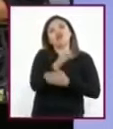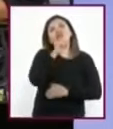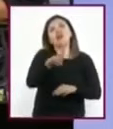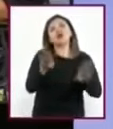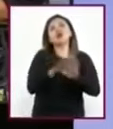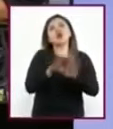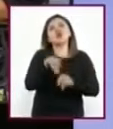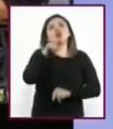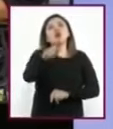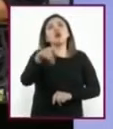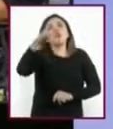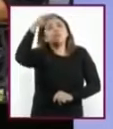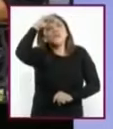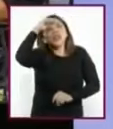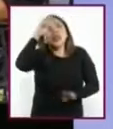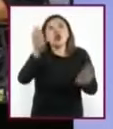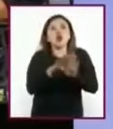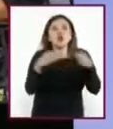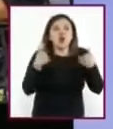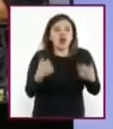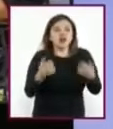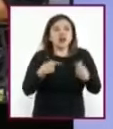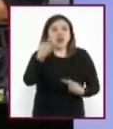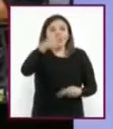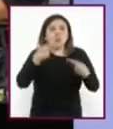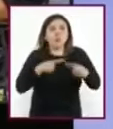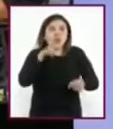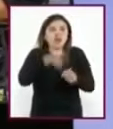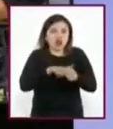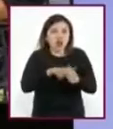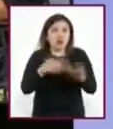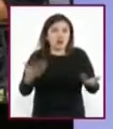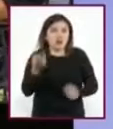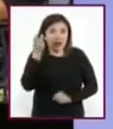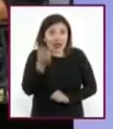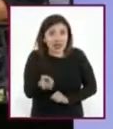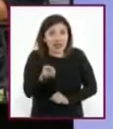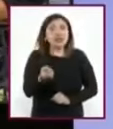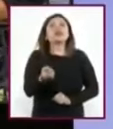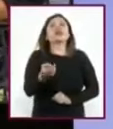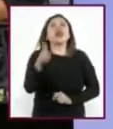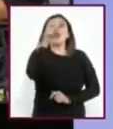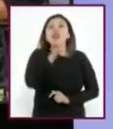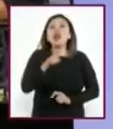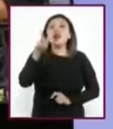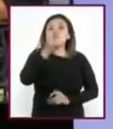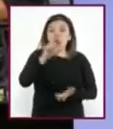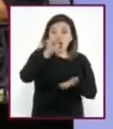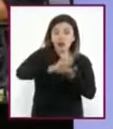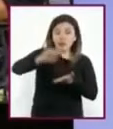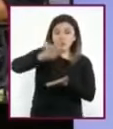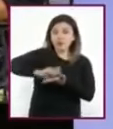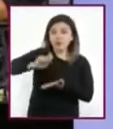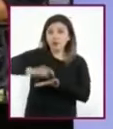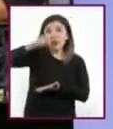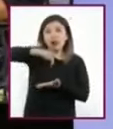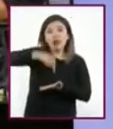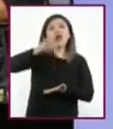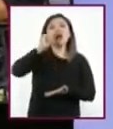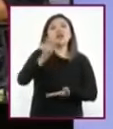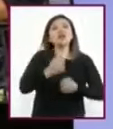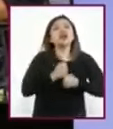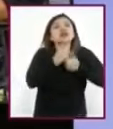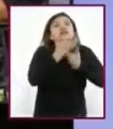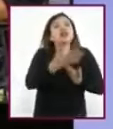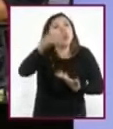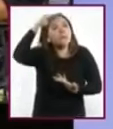forma en cómo nos interpretamos nosotros mismos, ¿no? Entonces, el lenguaje escrito es una expresión del